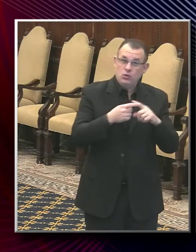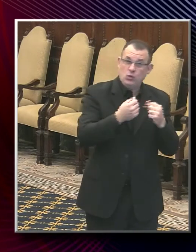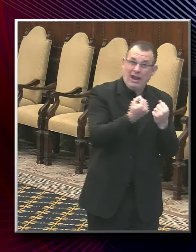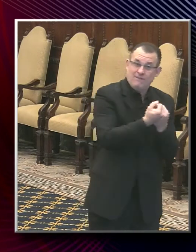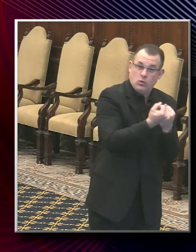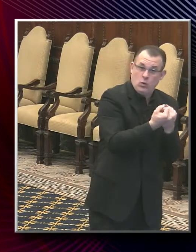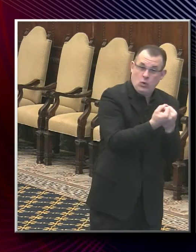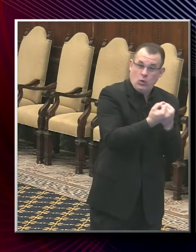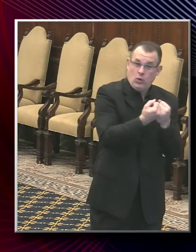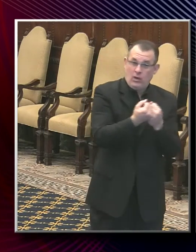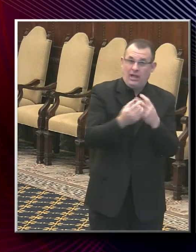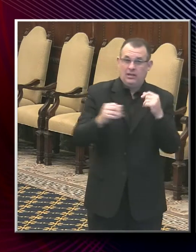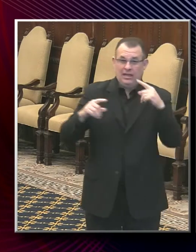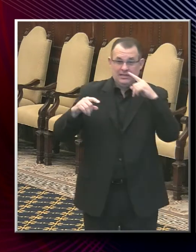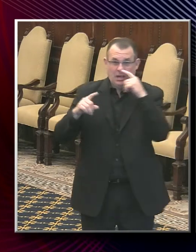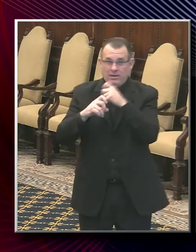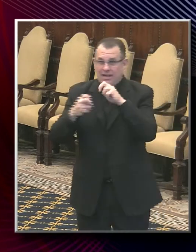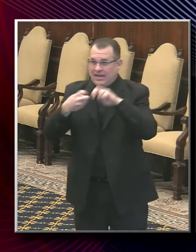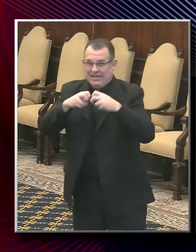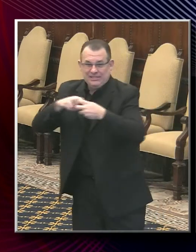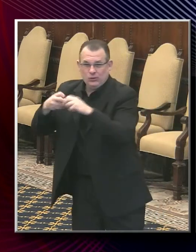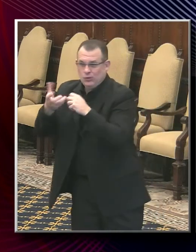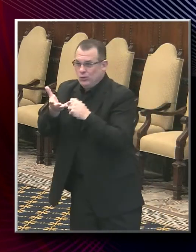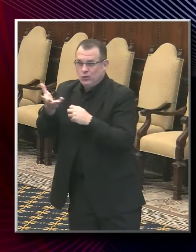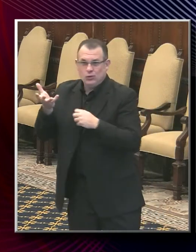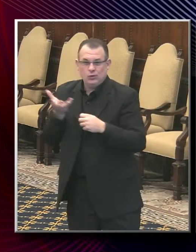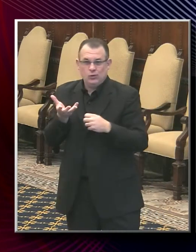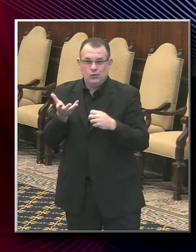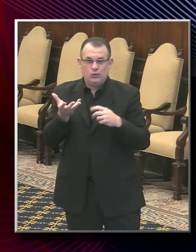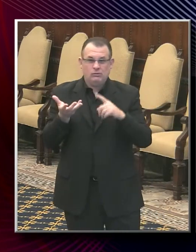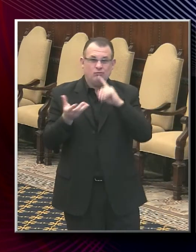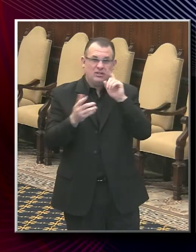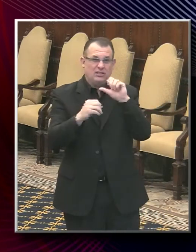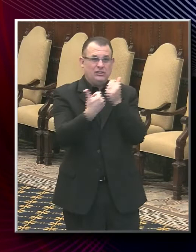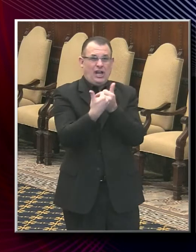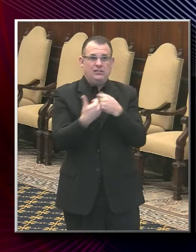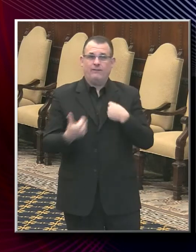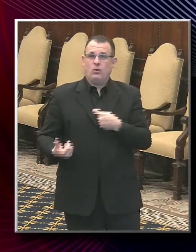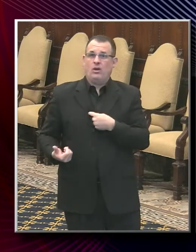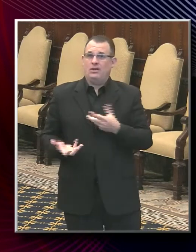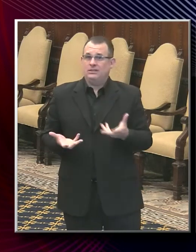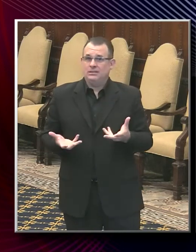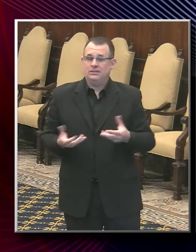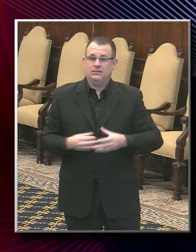of the issues that they presented is going to be challenging.